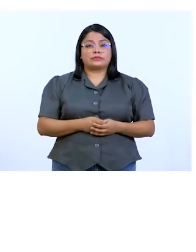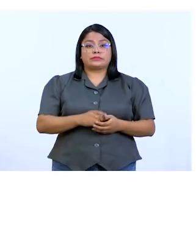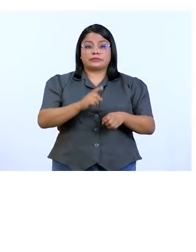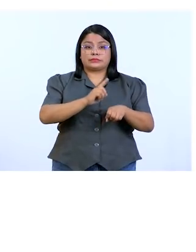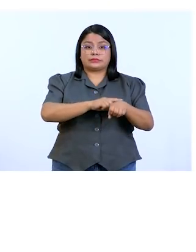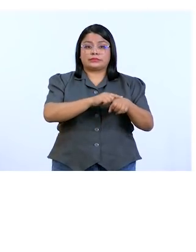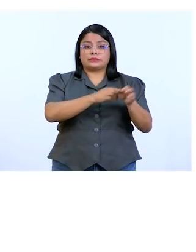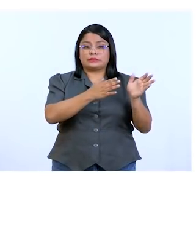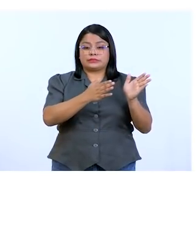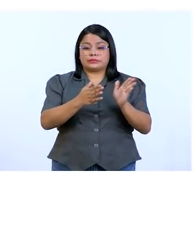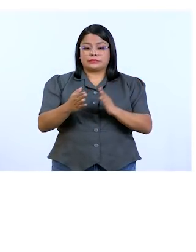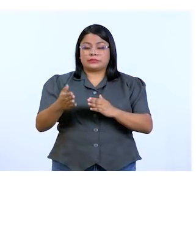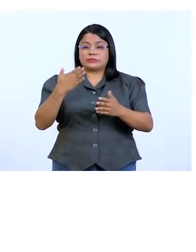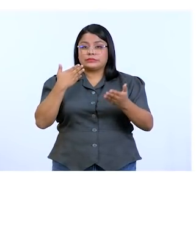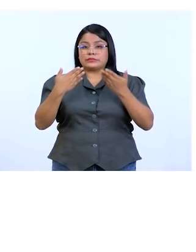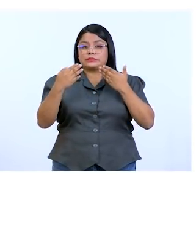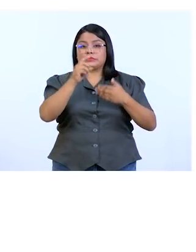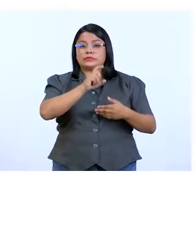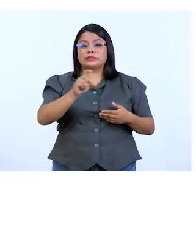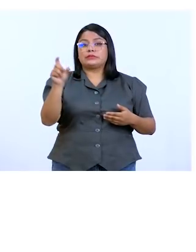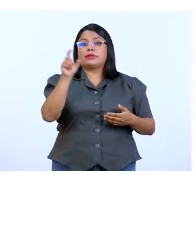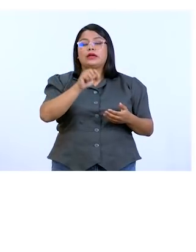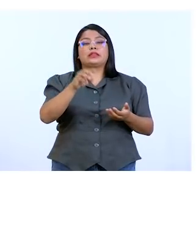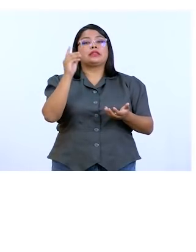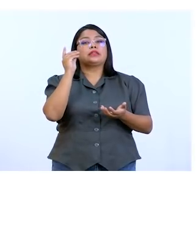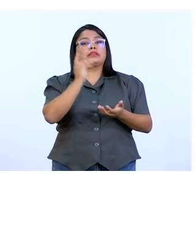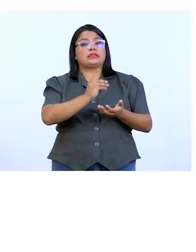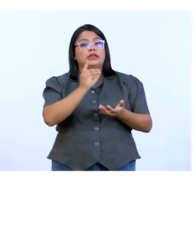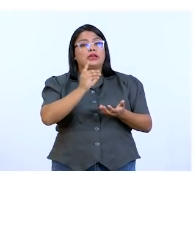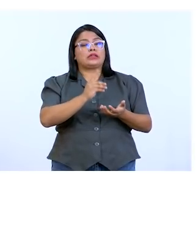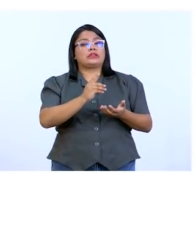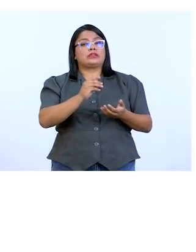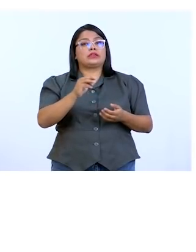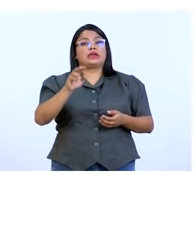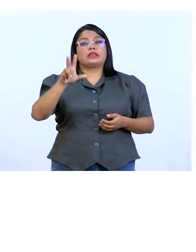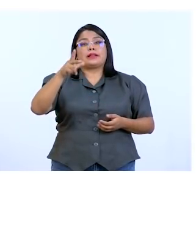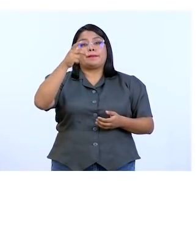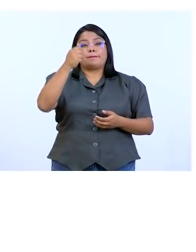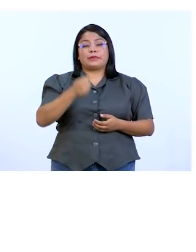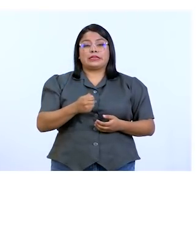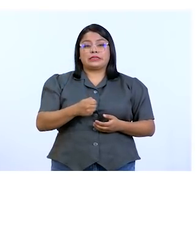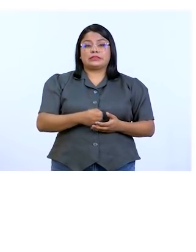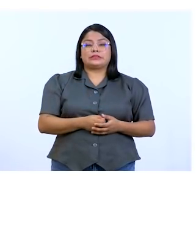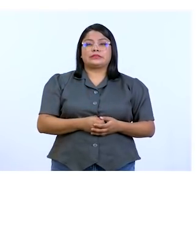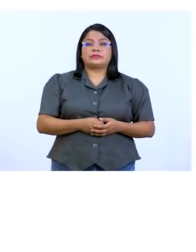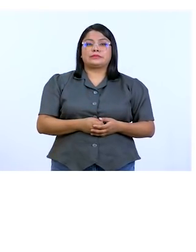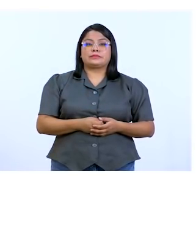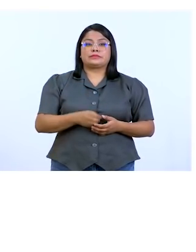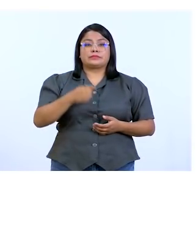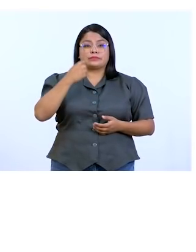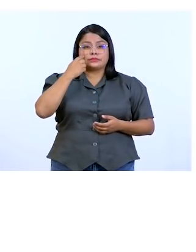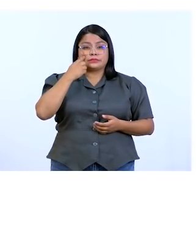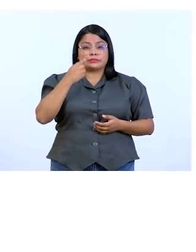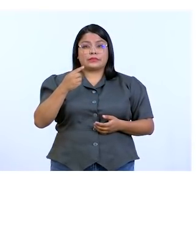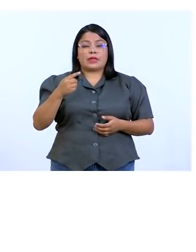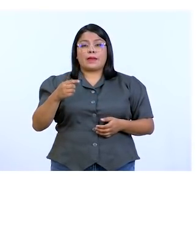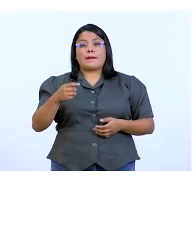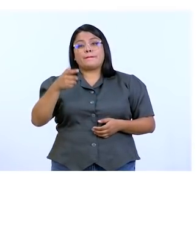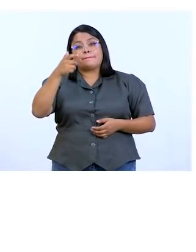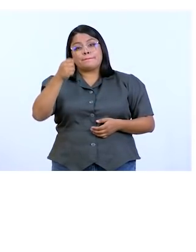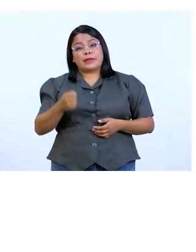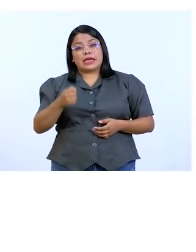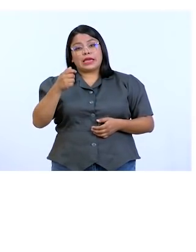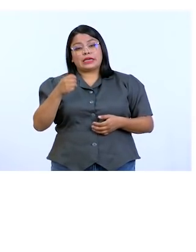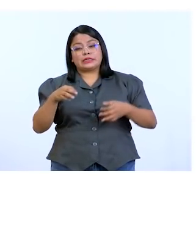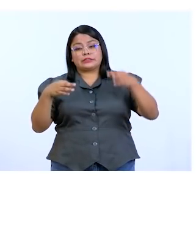la jornalización se indican las semanas didácticas que corresponde a cada trimestre. La columna para establecer el